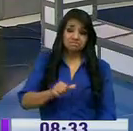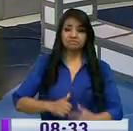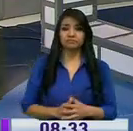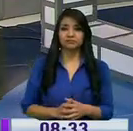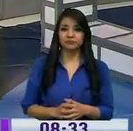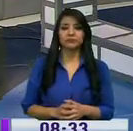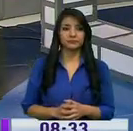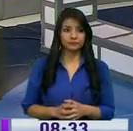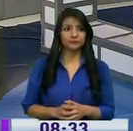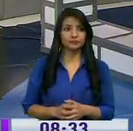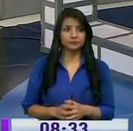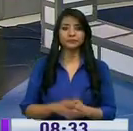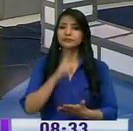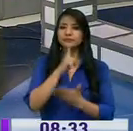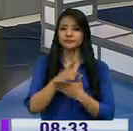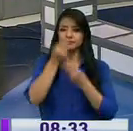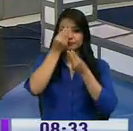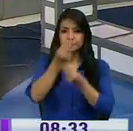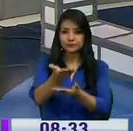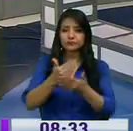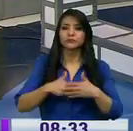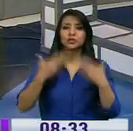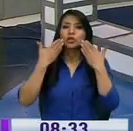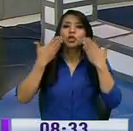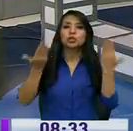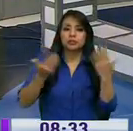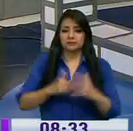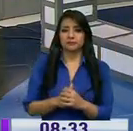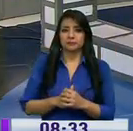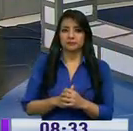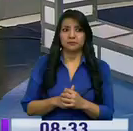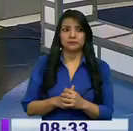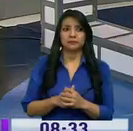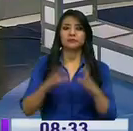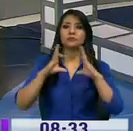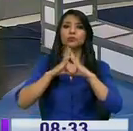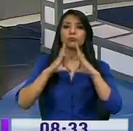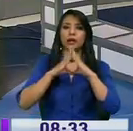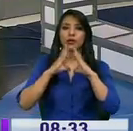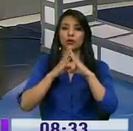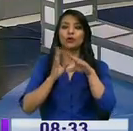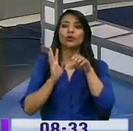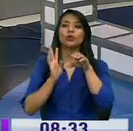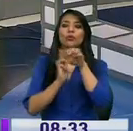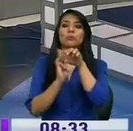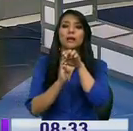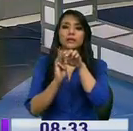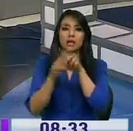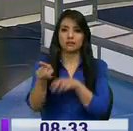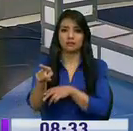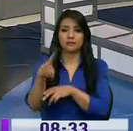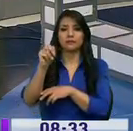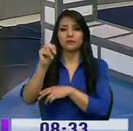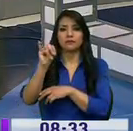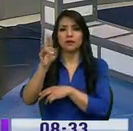cosas, y sí le voy a decir, yo no sé qué corona tienen los del Tumbaco y Cumbayá y los de Nayón.